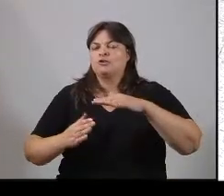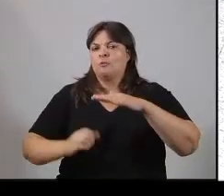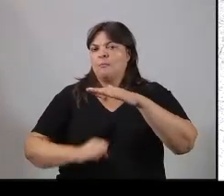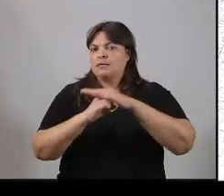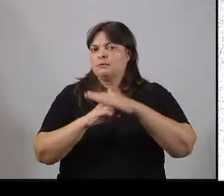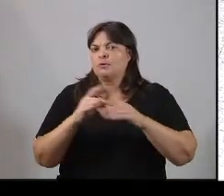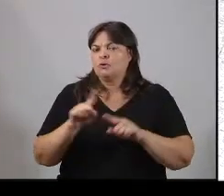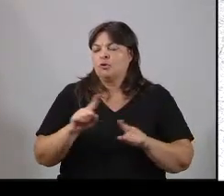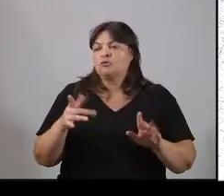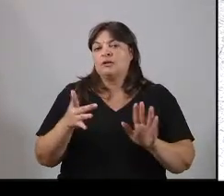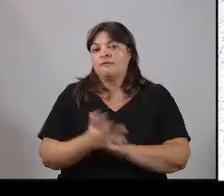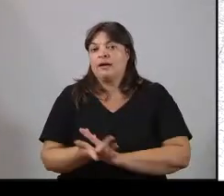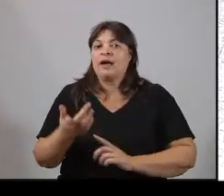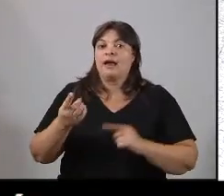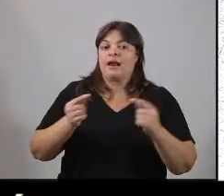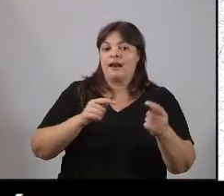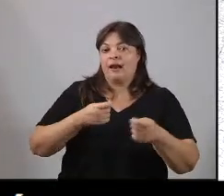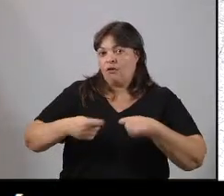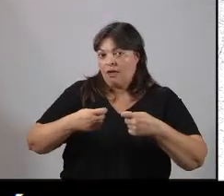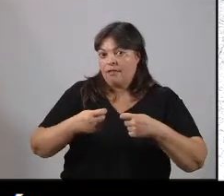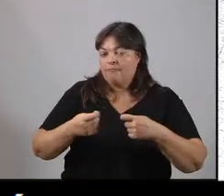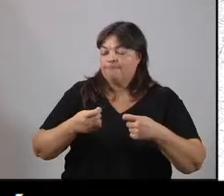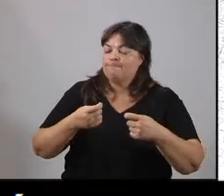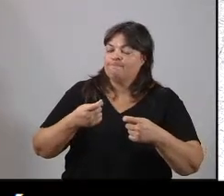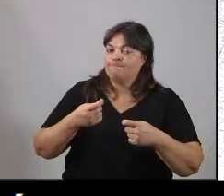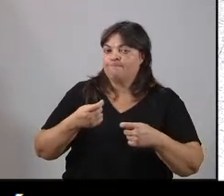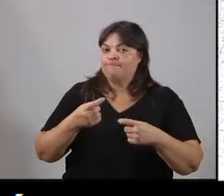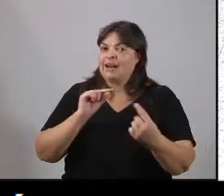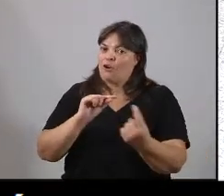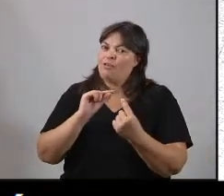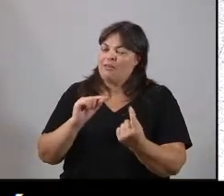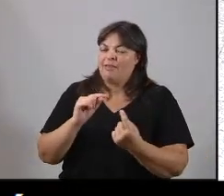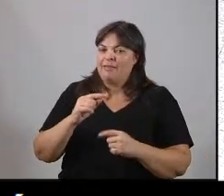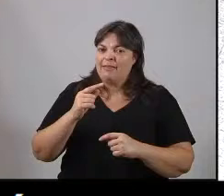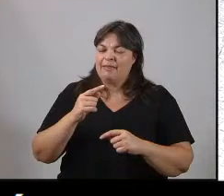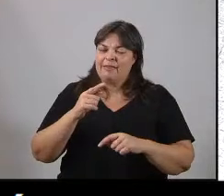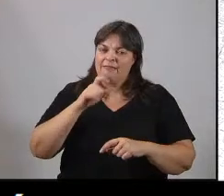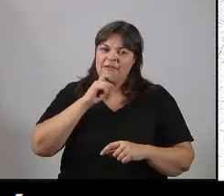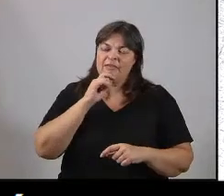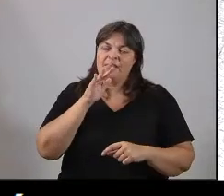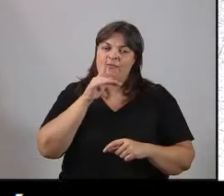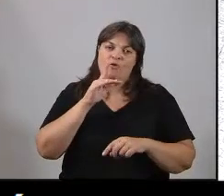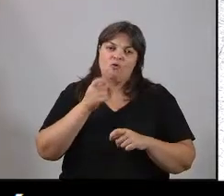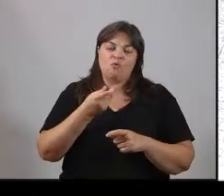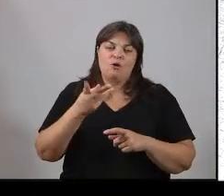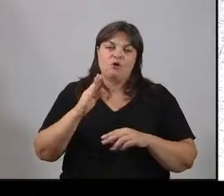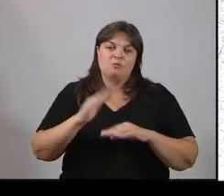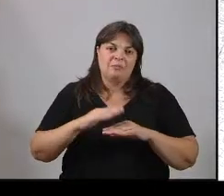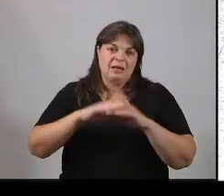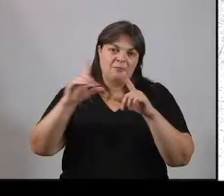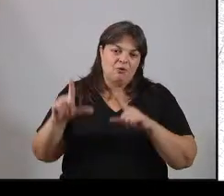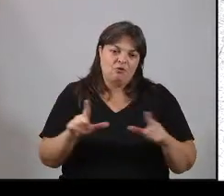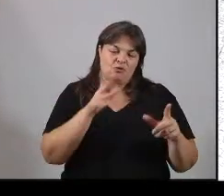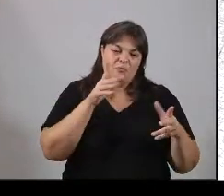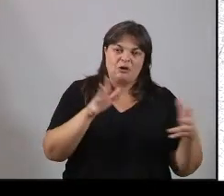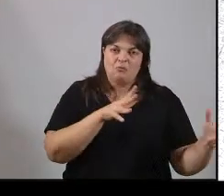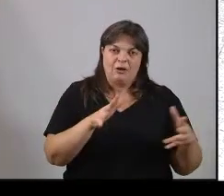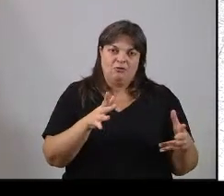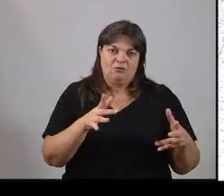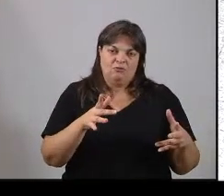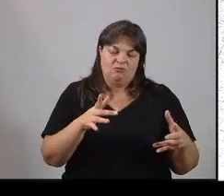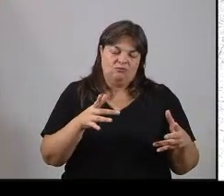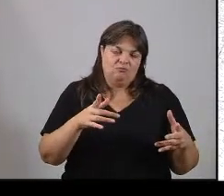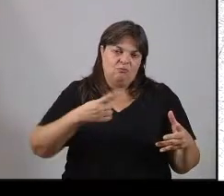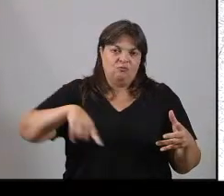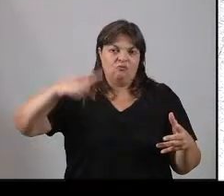Eso dificulta la negociación y tener unos números, digamos, mínimos, ¿no? Marco para saber en qué moverse. Y luego, pues, abundar en esa